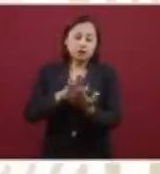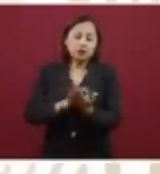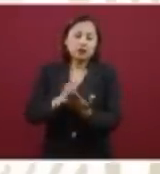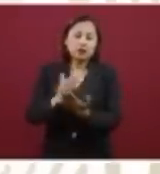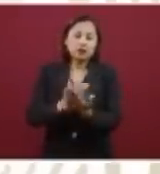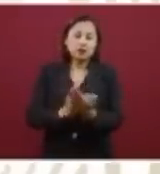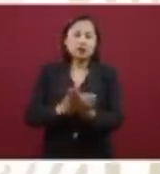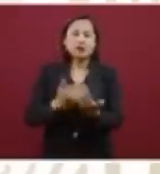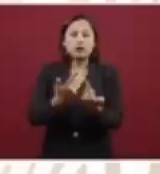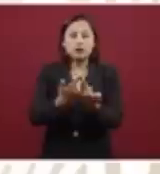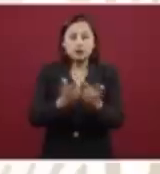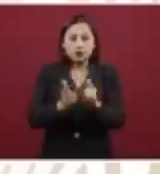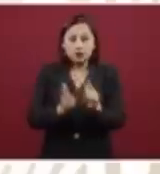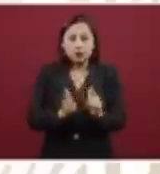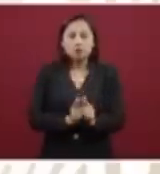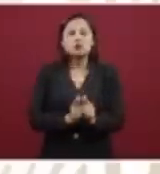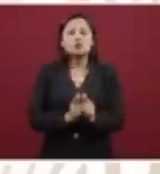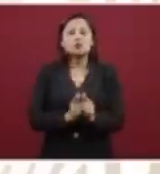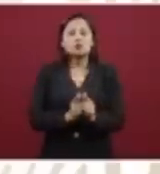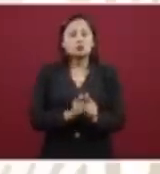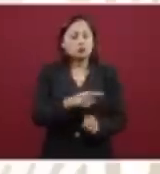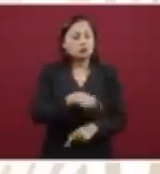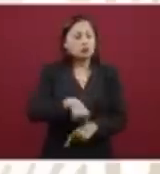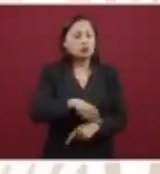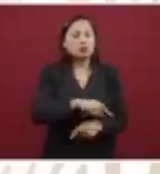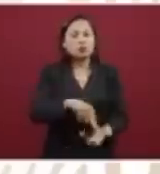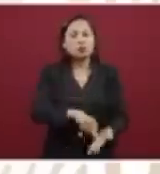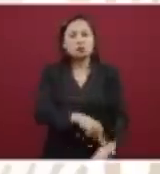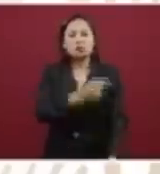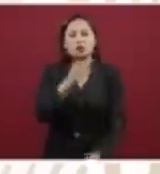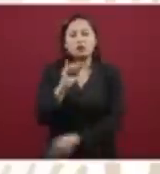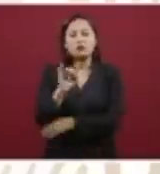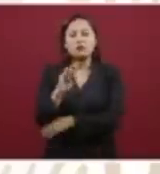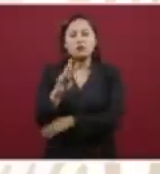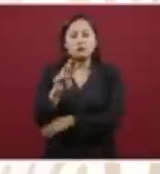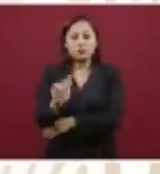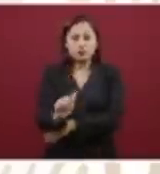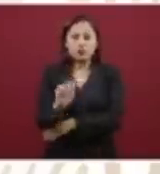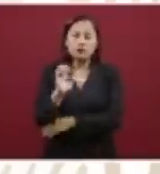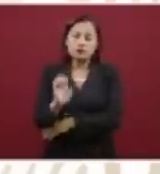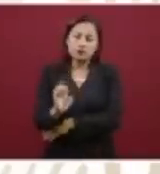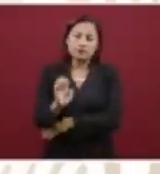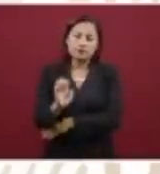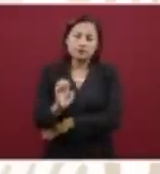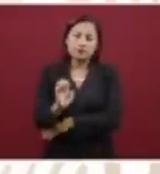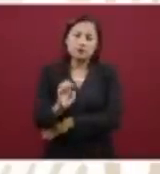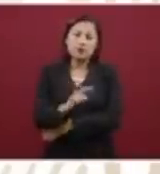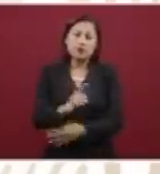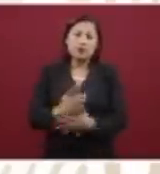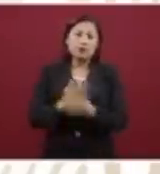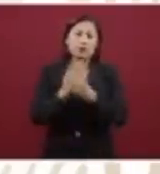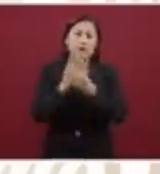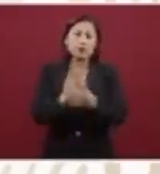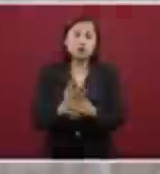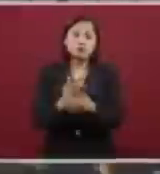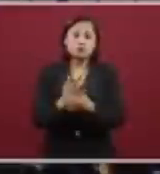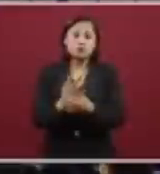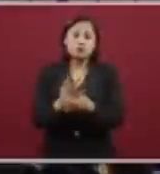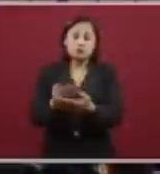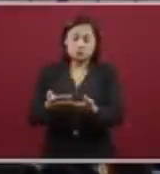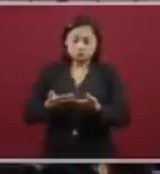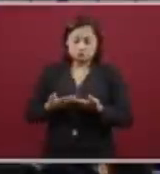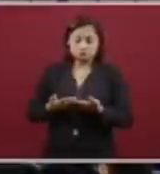firman la fibra diciendo que no había información relevante